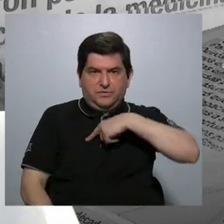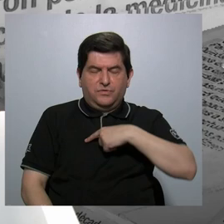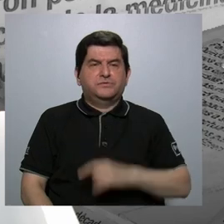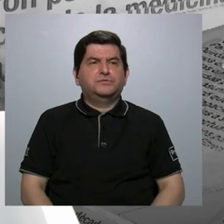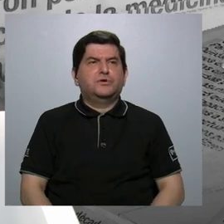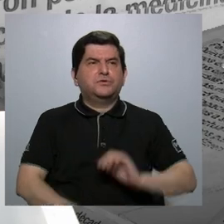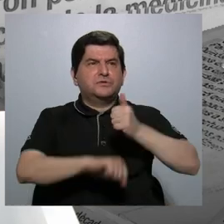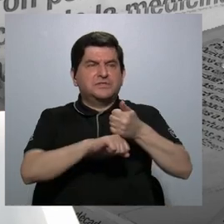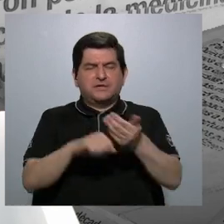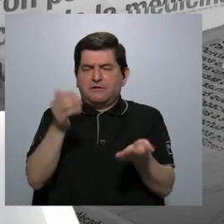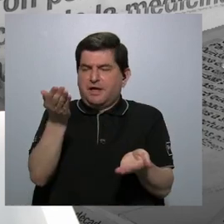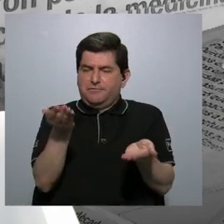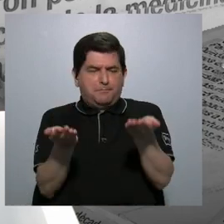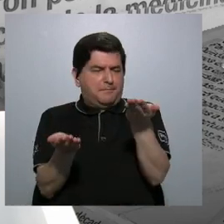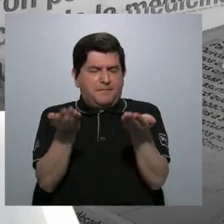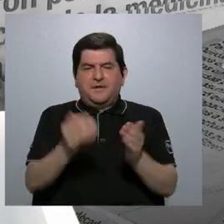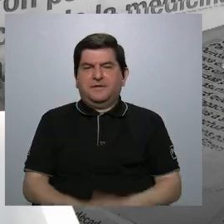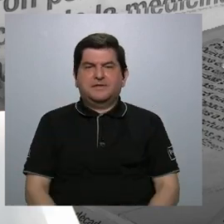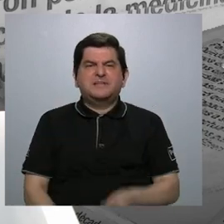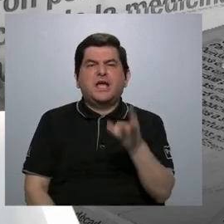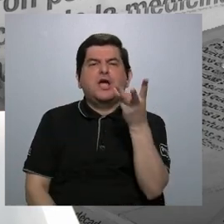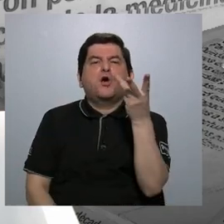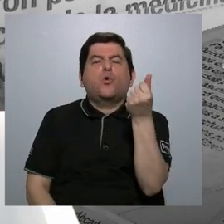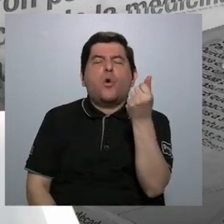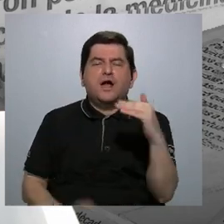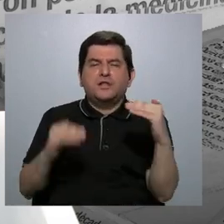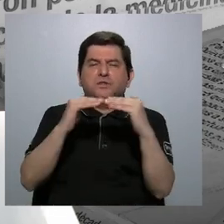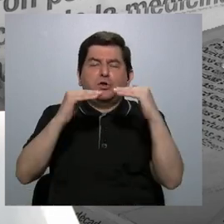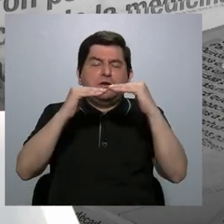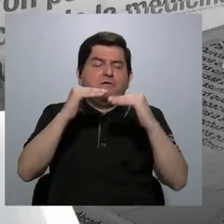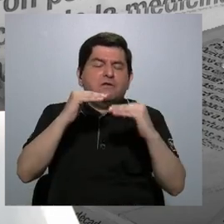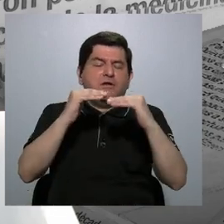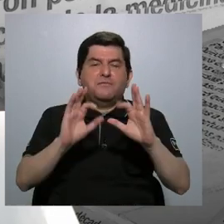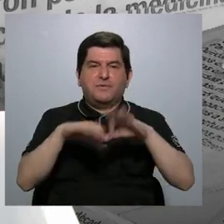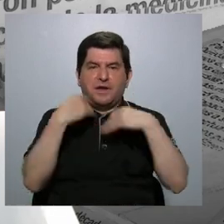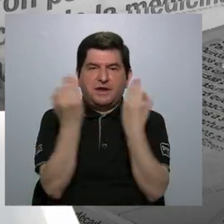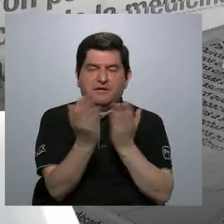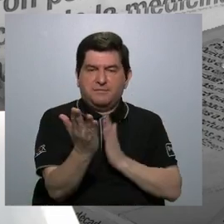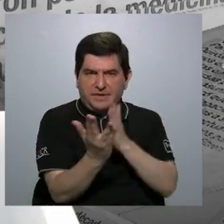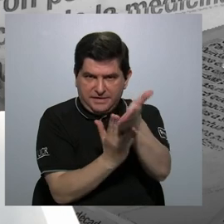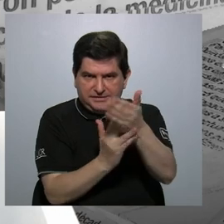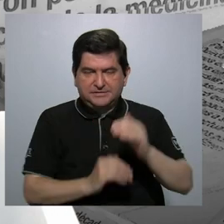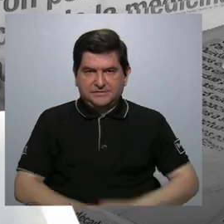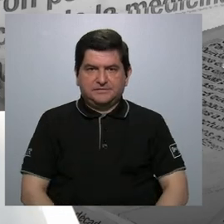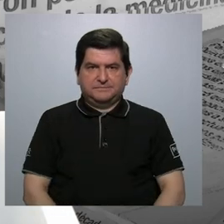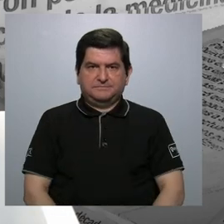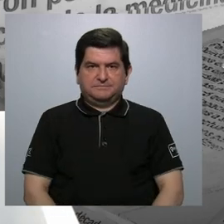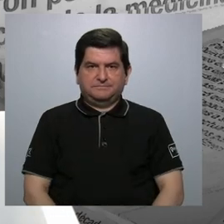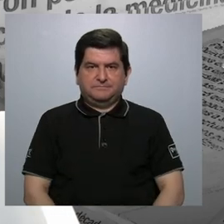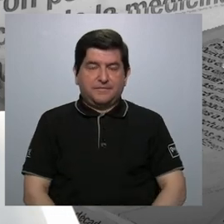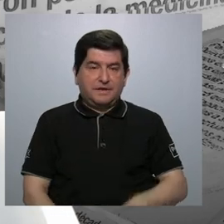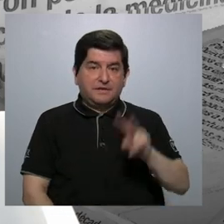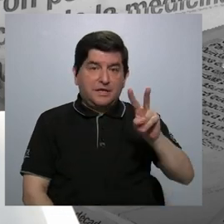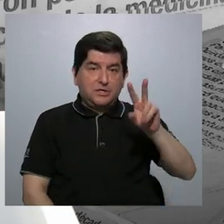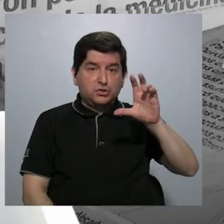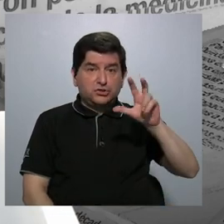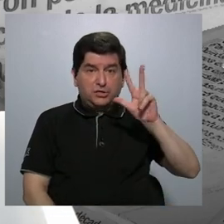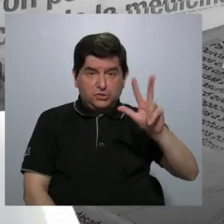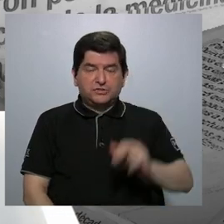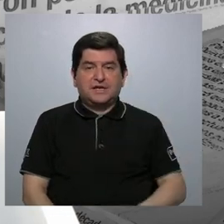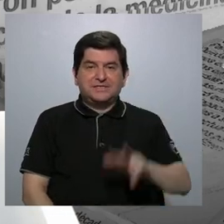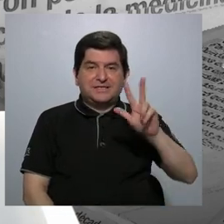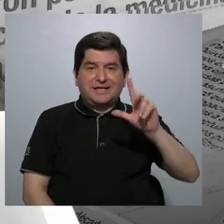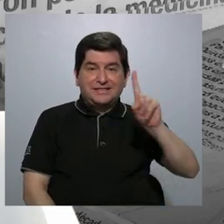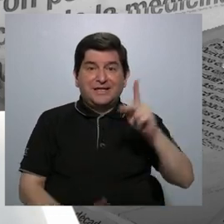un balance de cuánto es ese nivel más bajo que las familias pueden acceder. De esos 203,